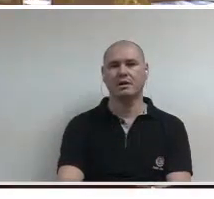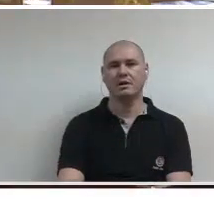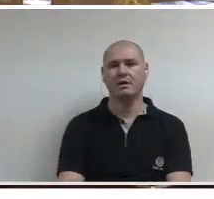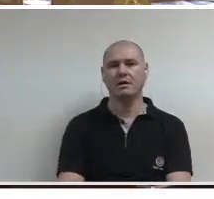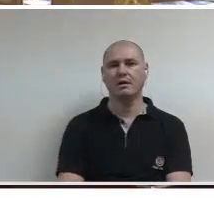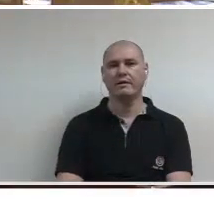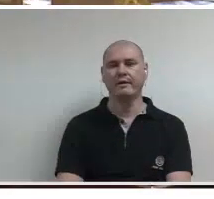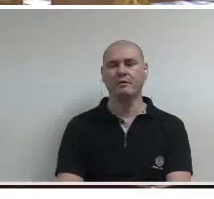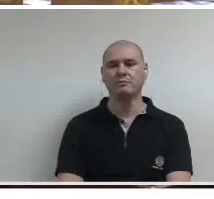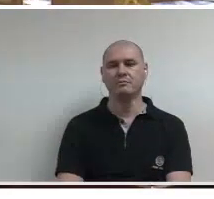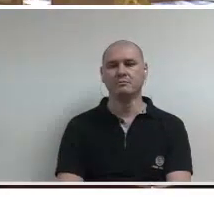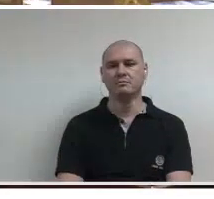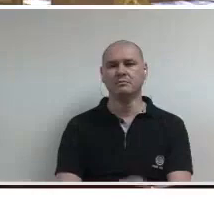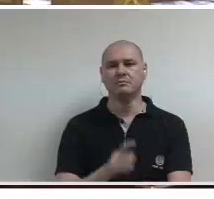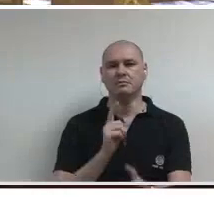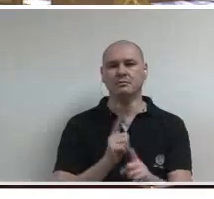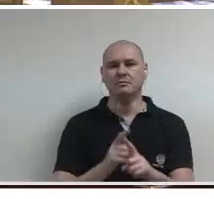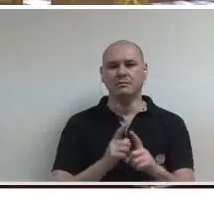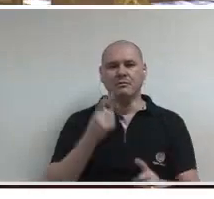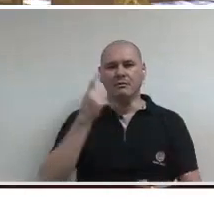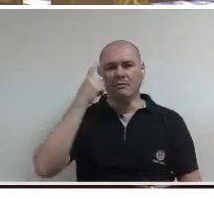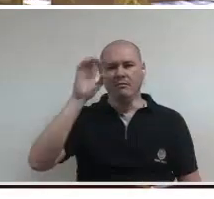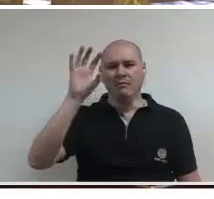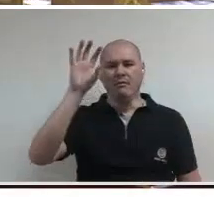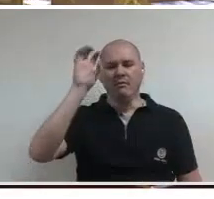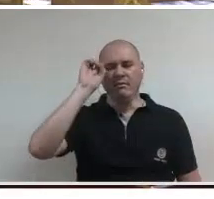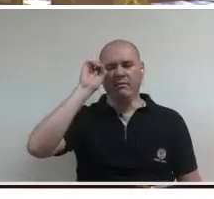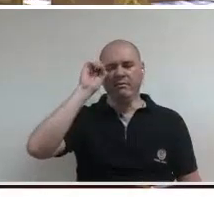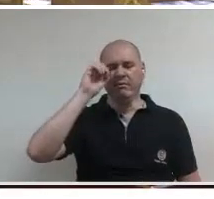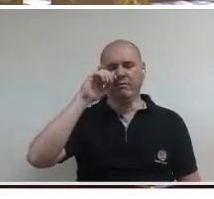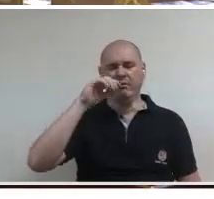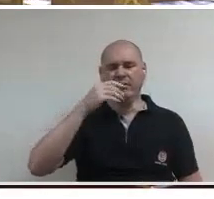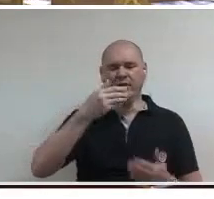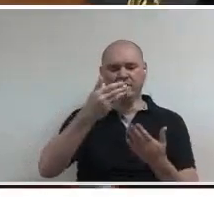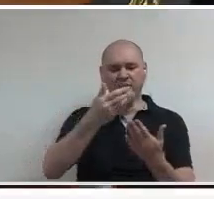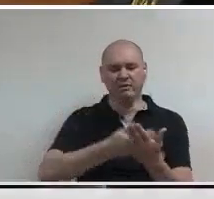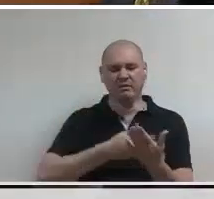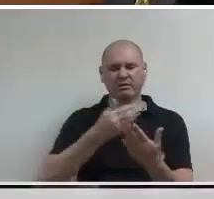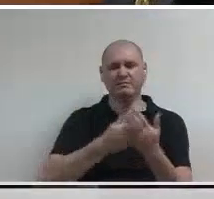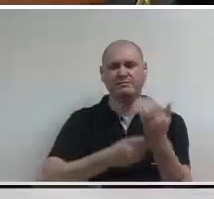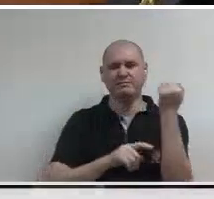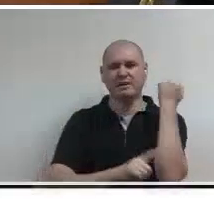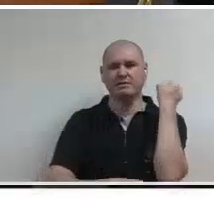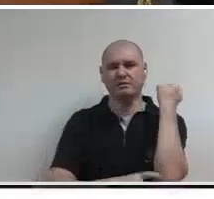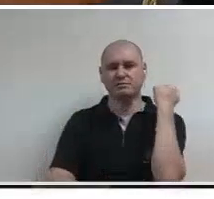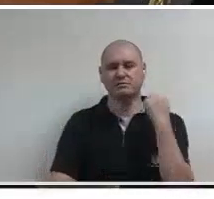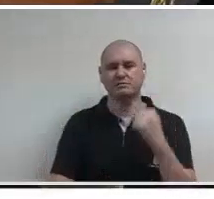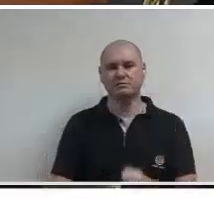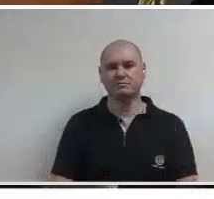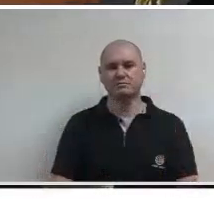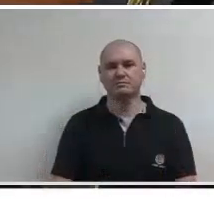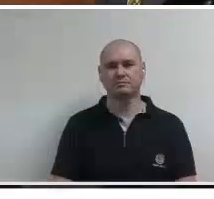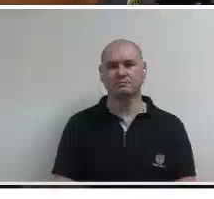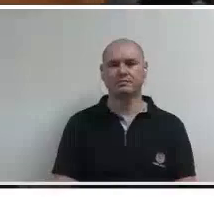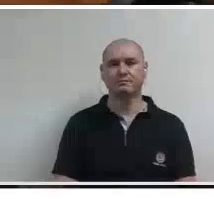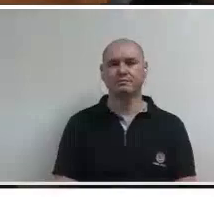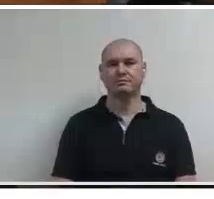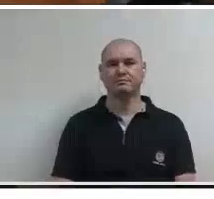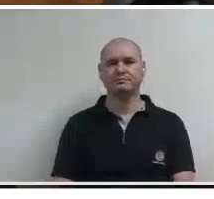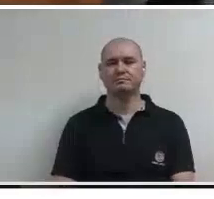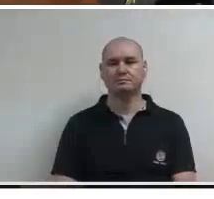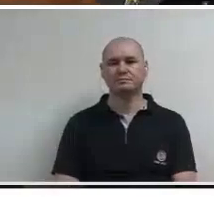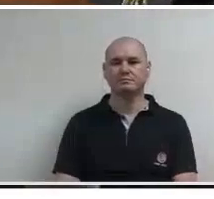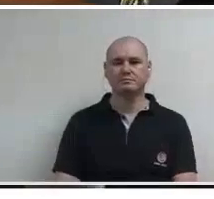recordatorio en cuanto hace a la. Como mandó hace gente. Ahí de ya se coa o. Persona que.